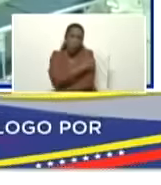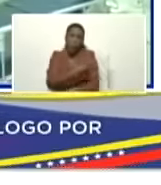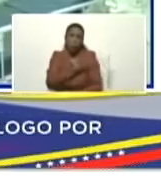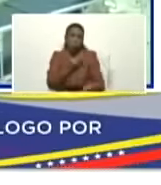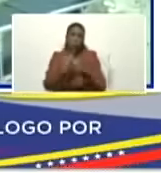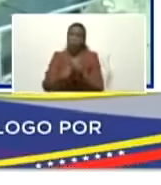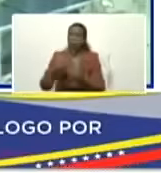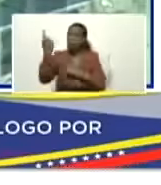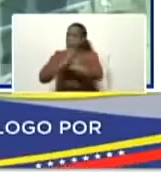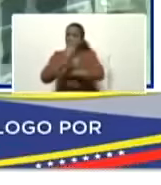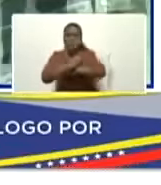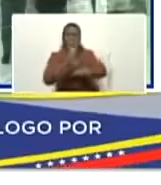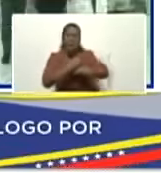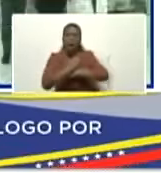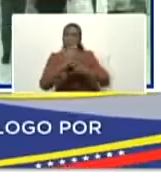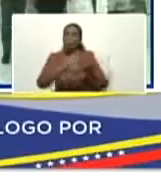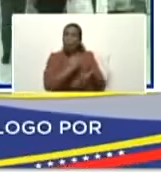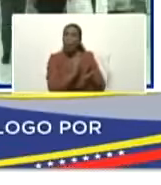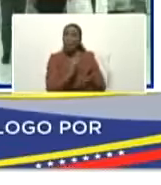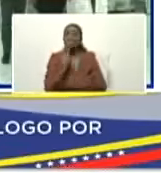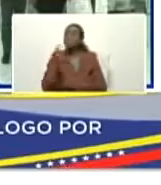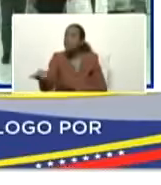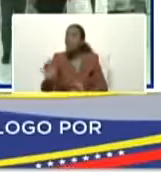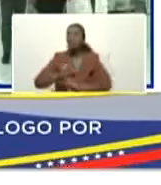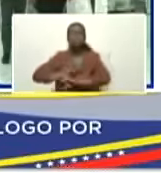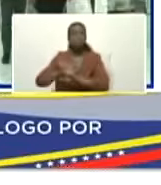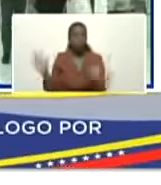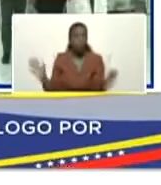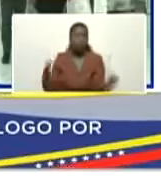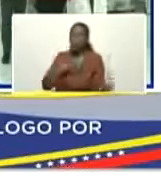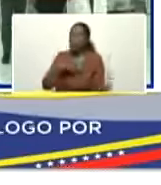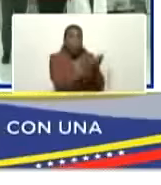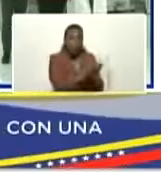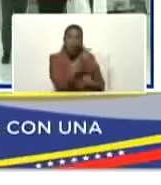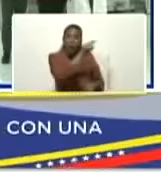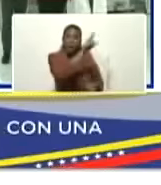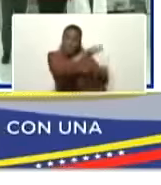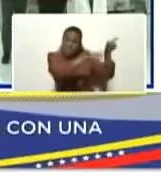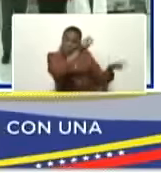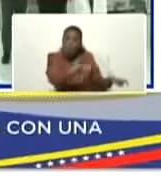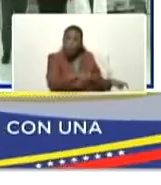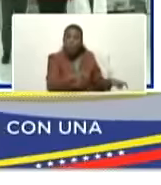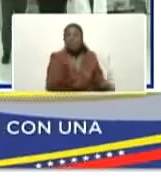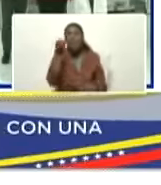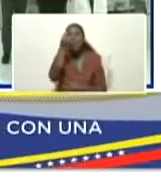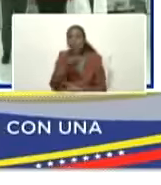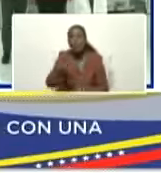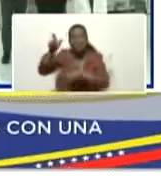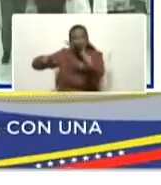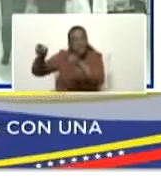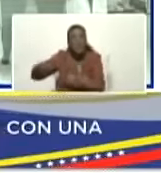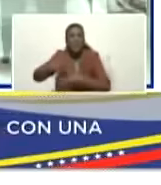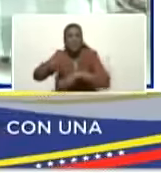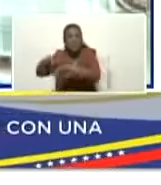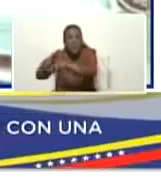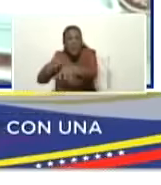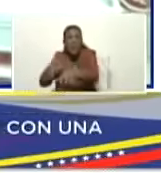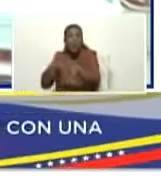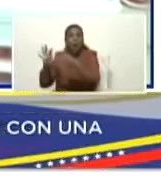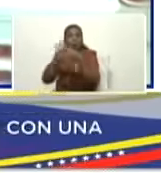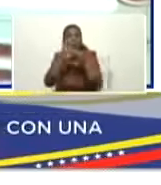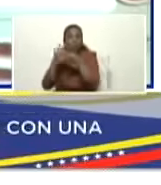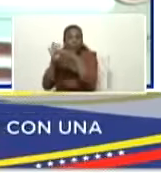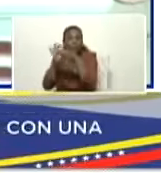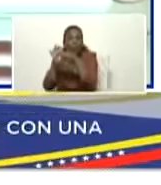con sus sanciones dejar al pueblo sin vacunas. Dile de mi parte, no pudieron. Por eso entre los buenos, que somos más, tenemos que